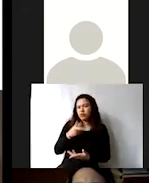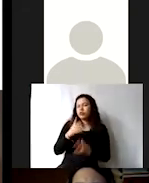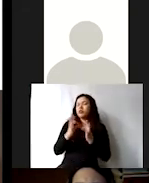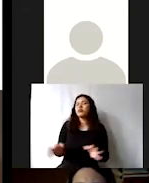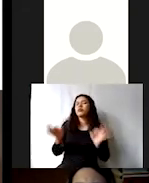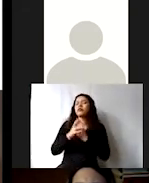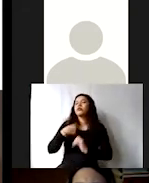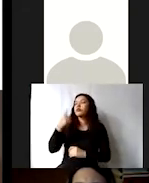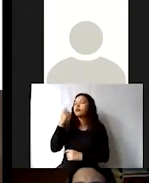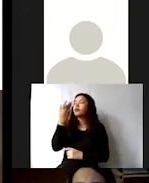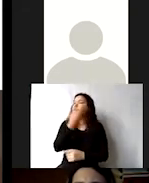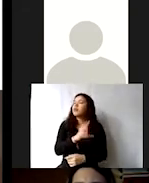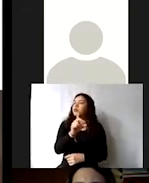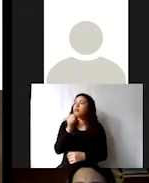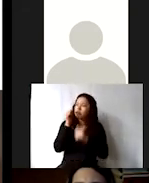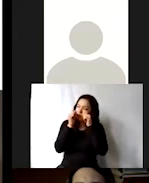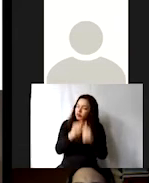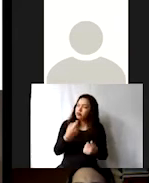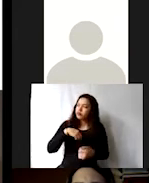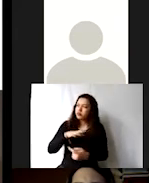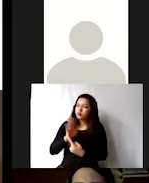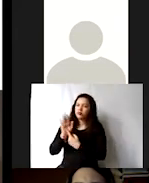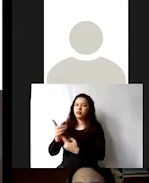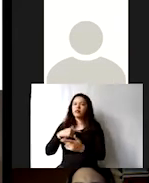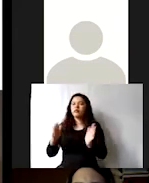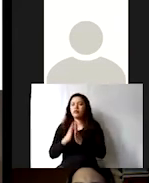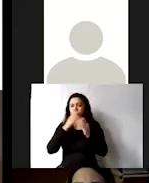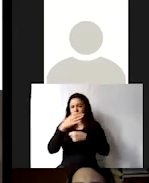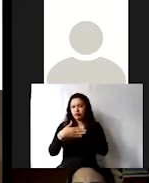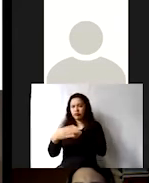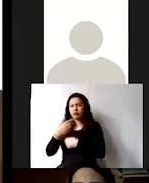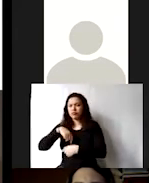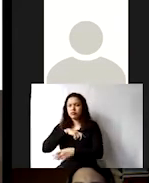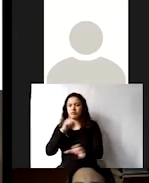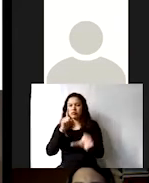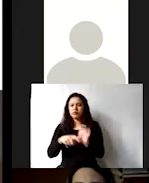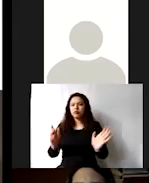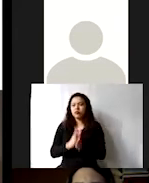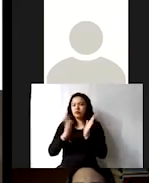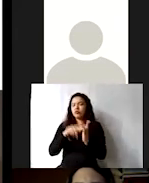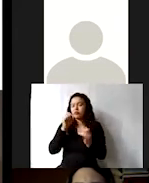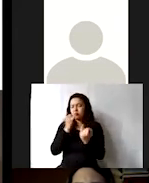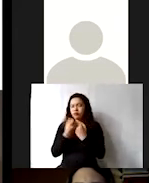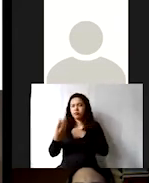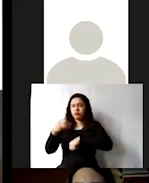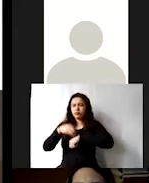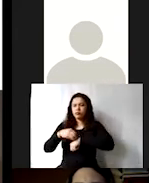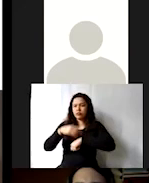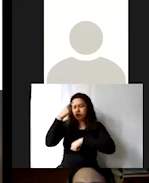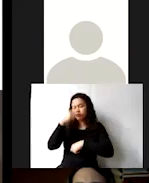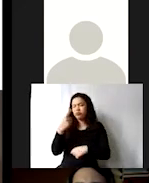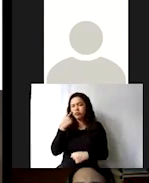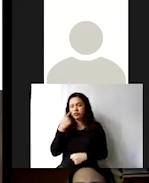estamos trabajando. Y en cada convocatoria que participamos hacemos también perdón, ese señalamiento para decirles